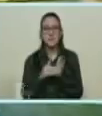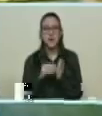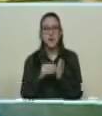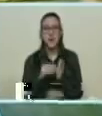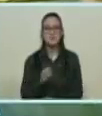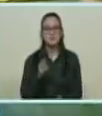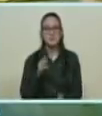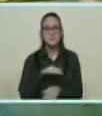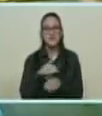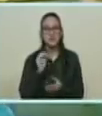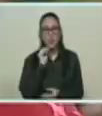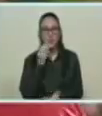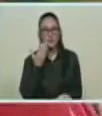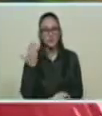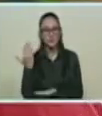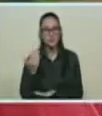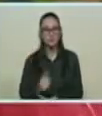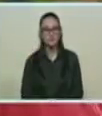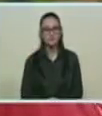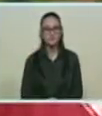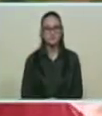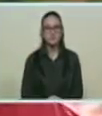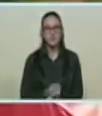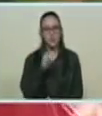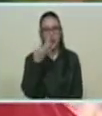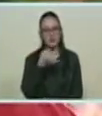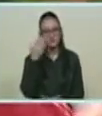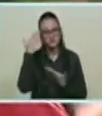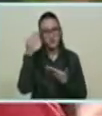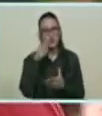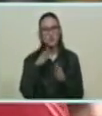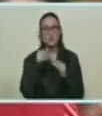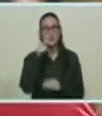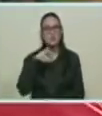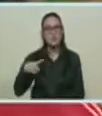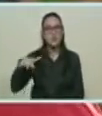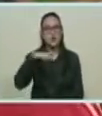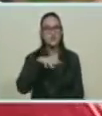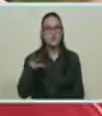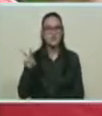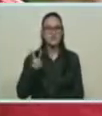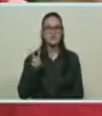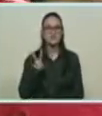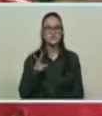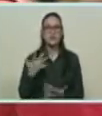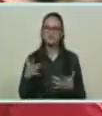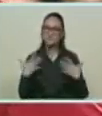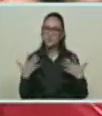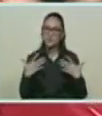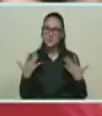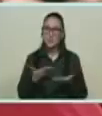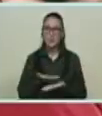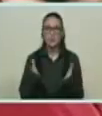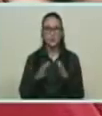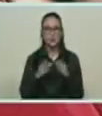que... Sí, presidente, buenas tardes, saludo a todo el pueblo de Venezuela. Bueno, bien contentos,